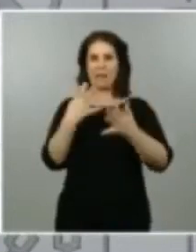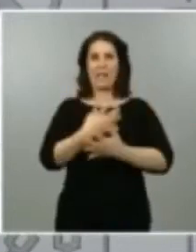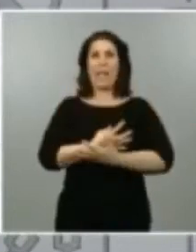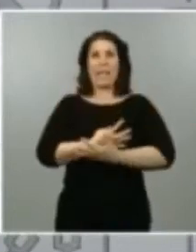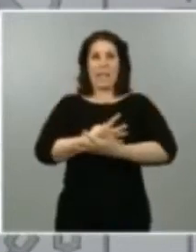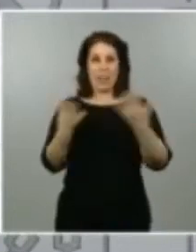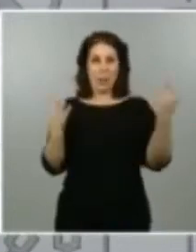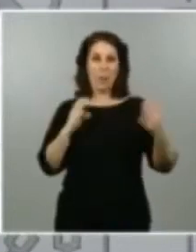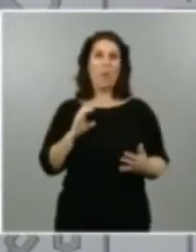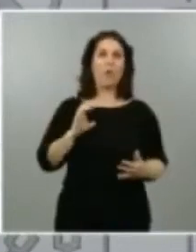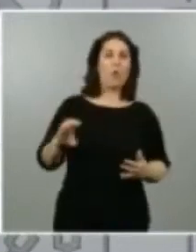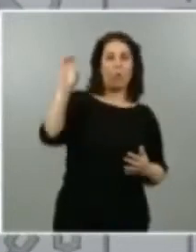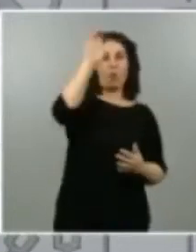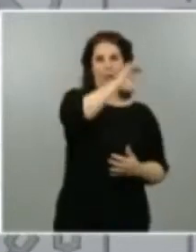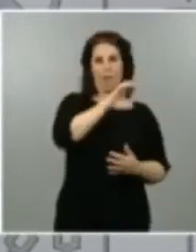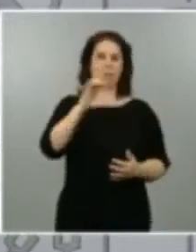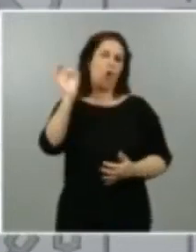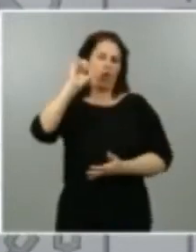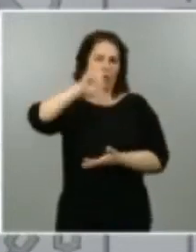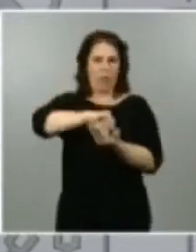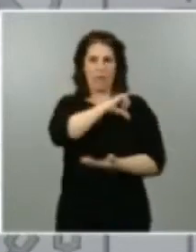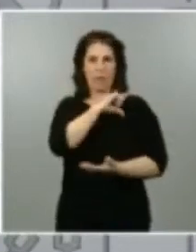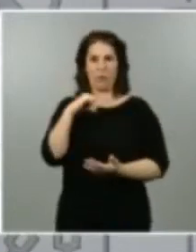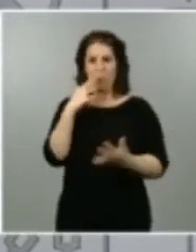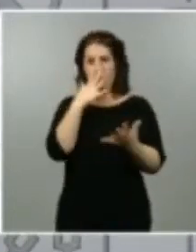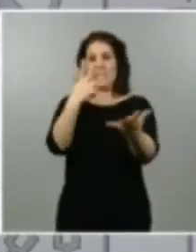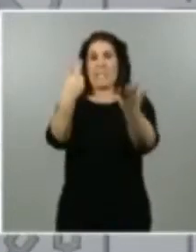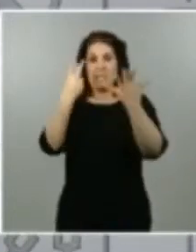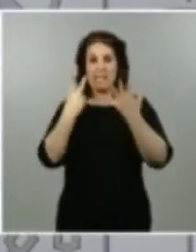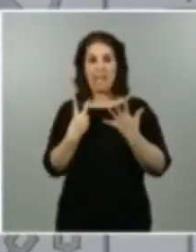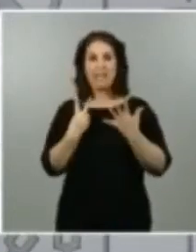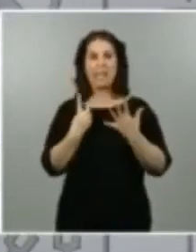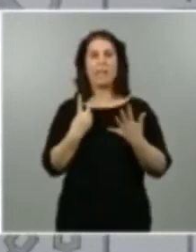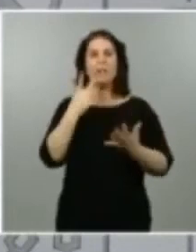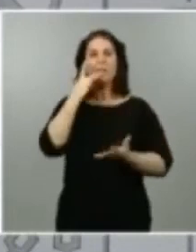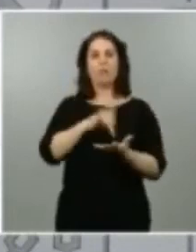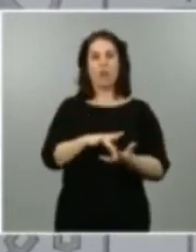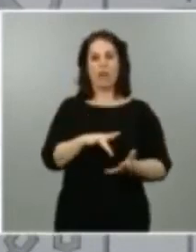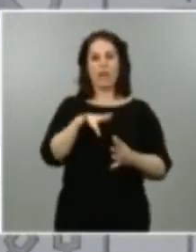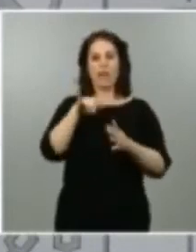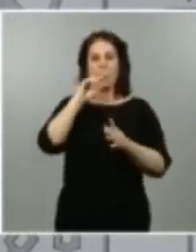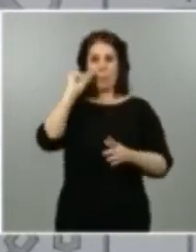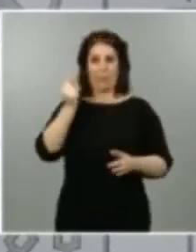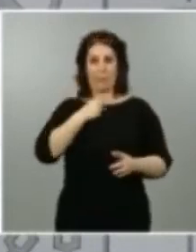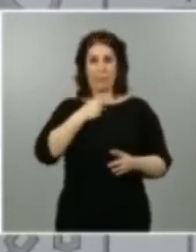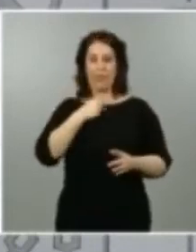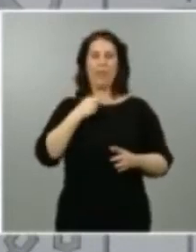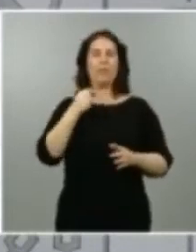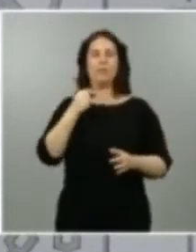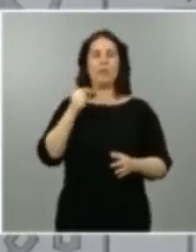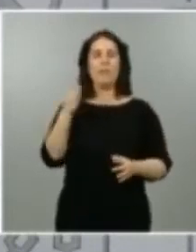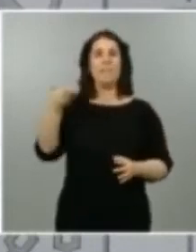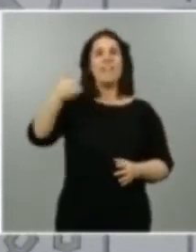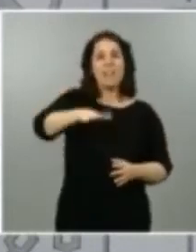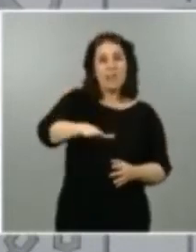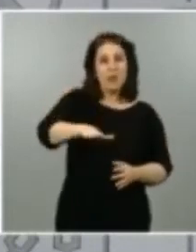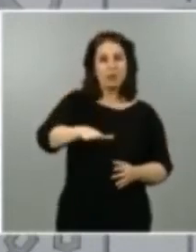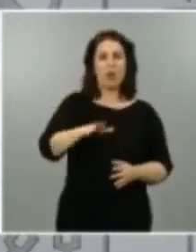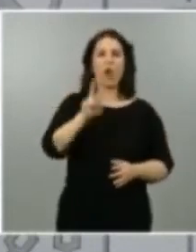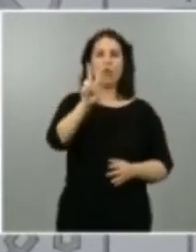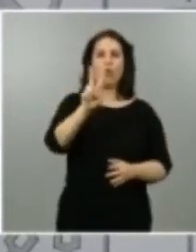ciudades autónomas han tenido dos o menos casos dos o menos fallecidos entre las